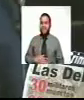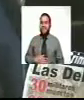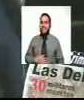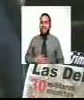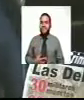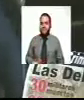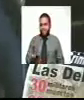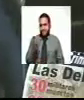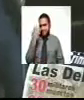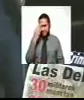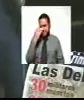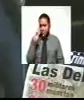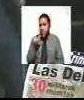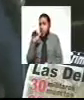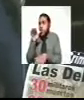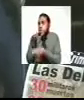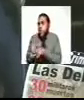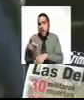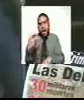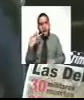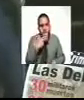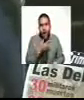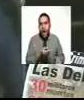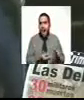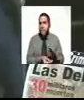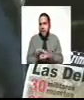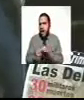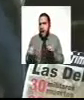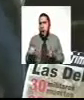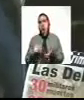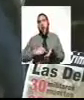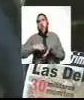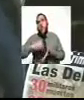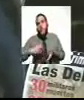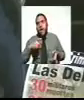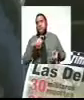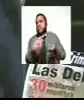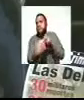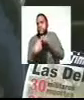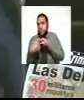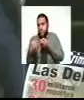responsabilidades de fraude de pronto no le competen, ni tampoco de la contratación de la registraduría.